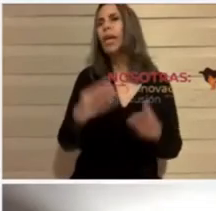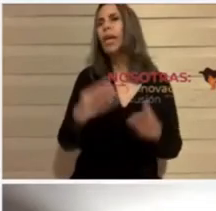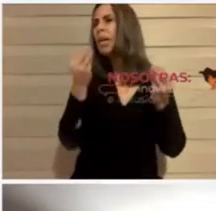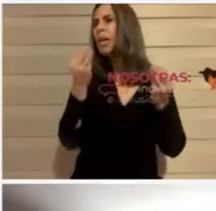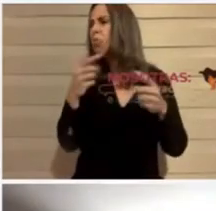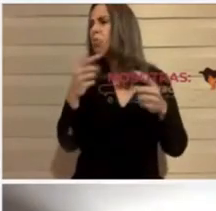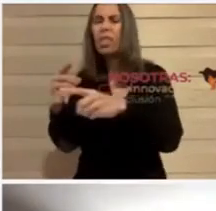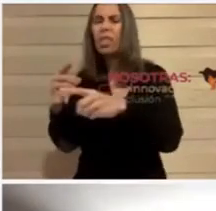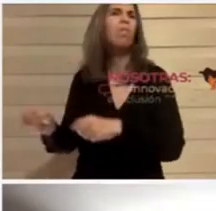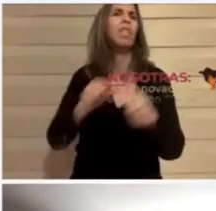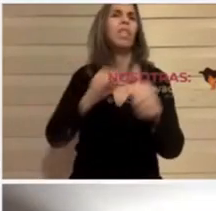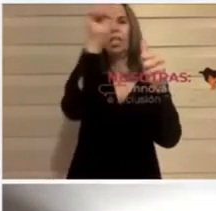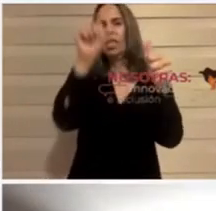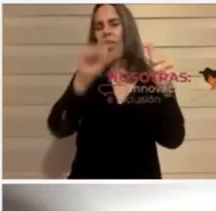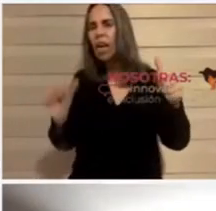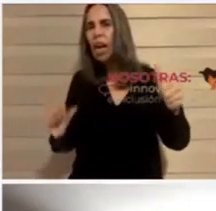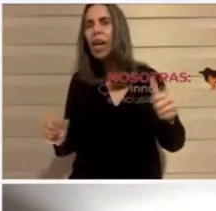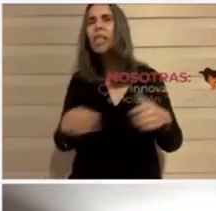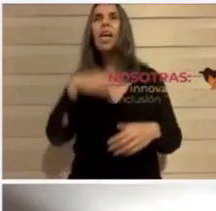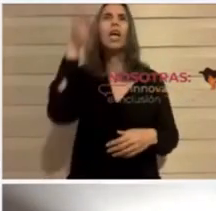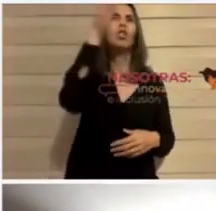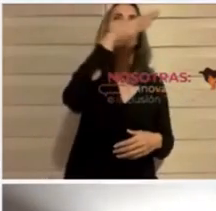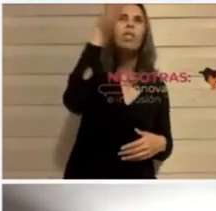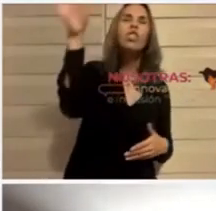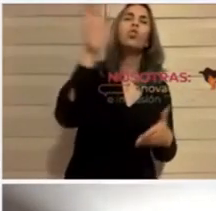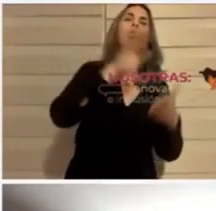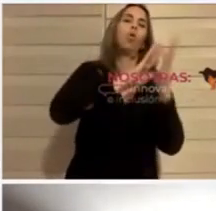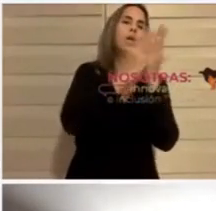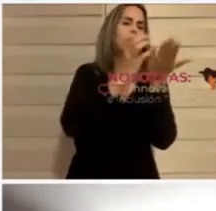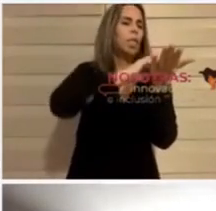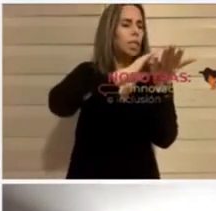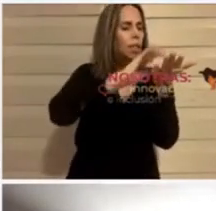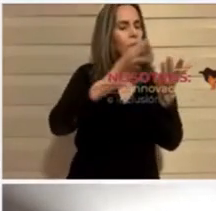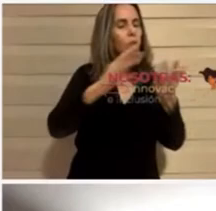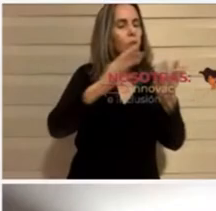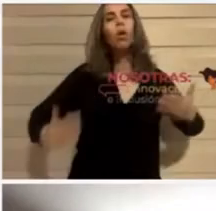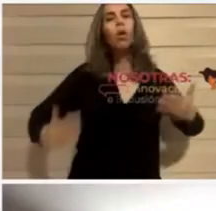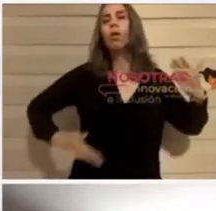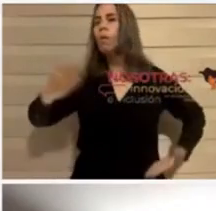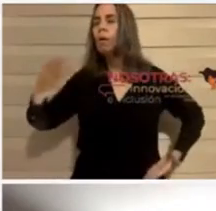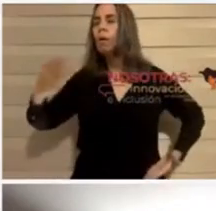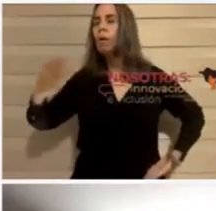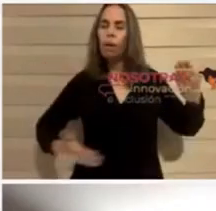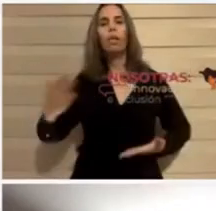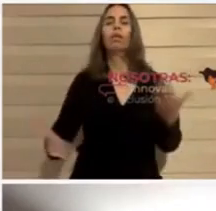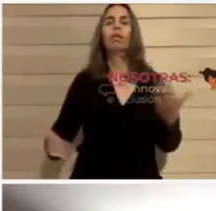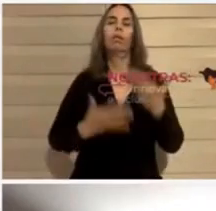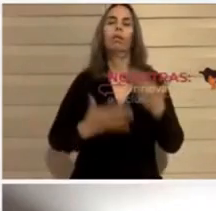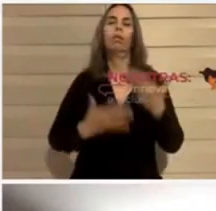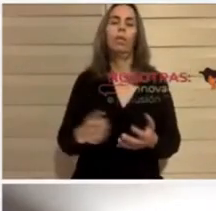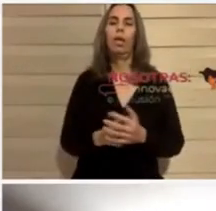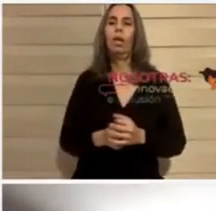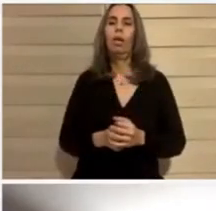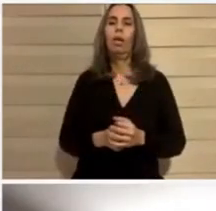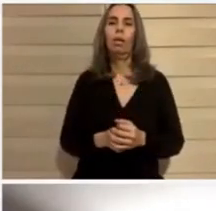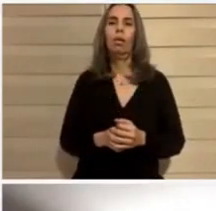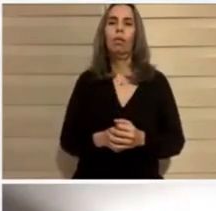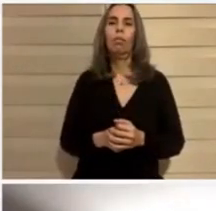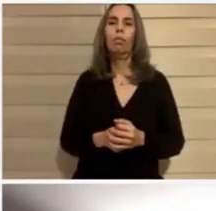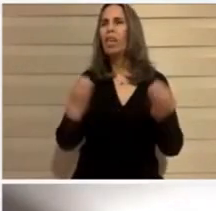escritores, bailarines. Uno podría decir que también los artistas pop son artistas, son